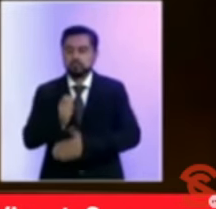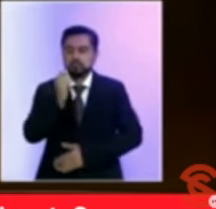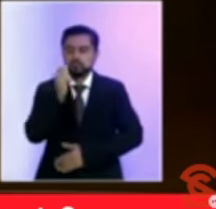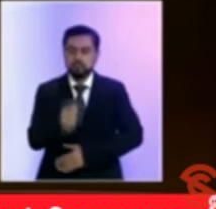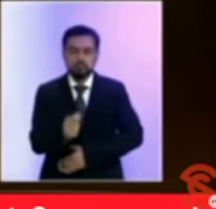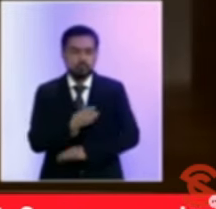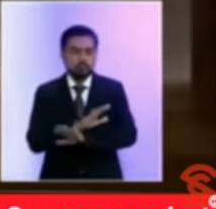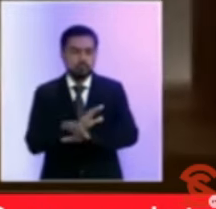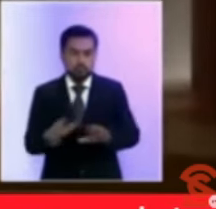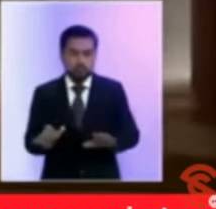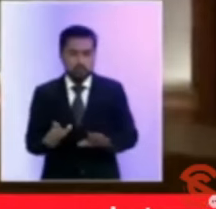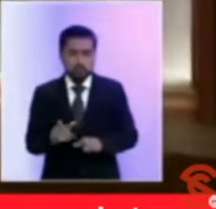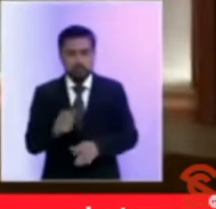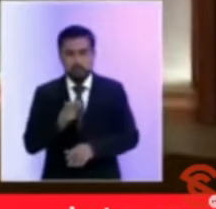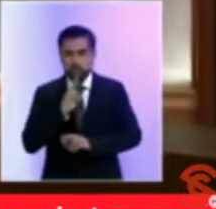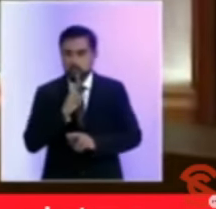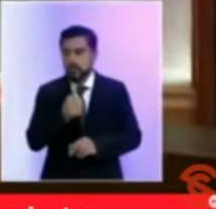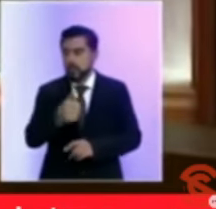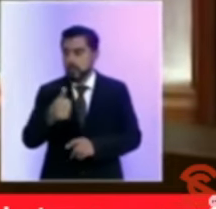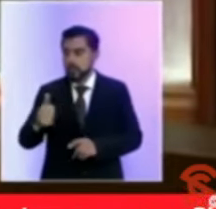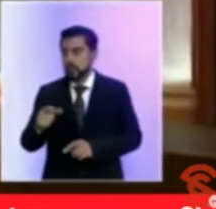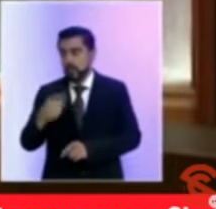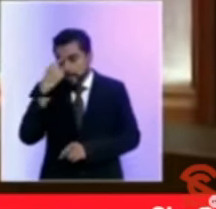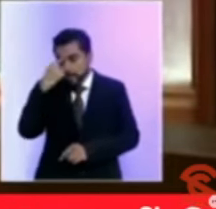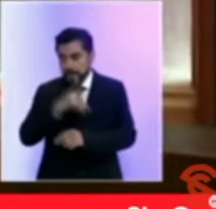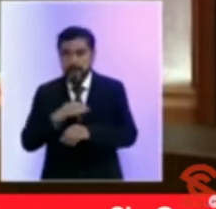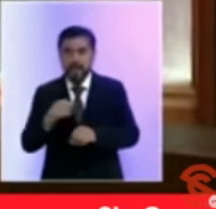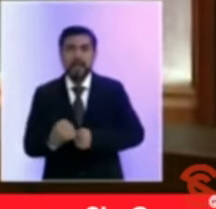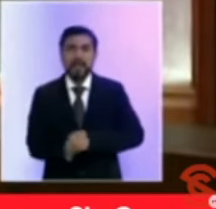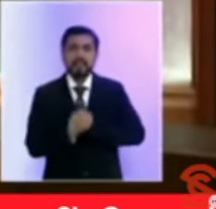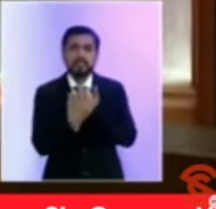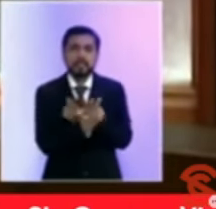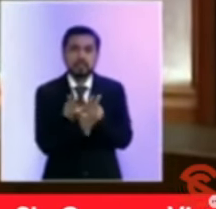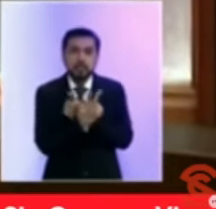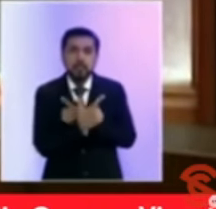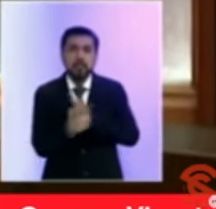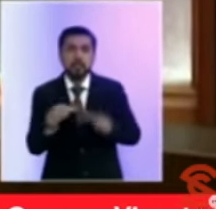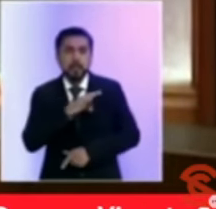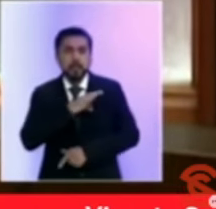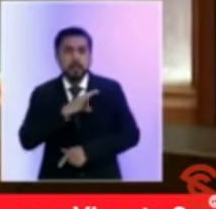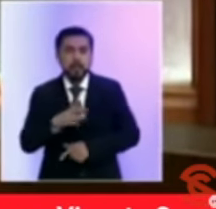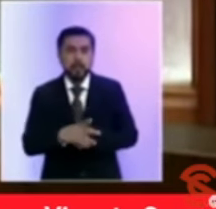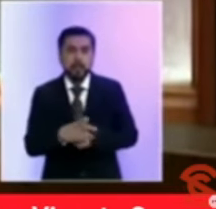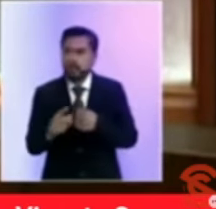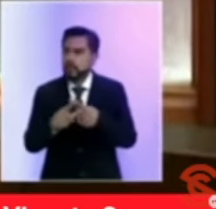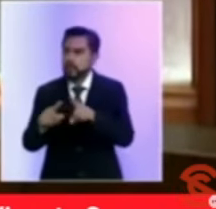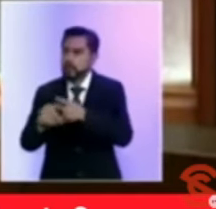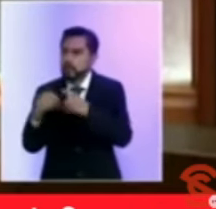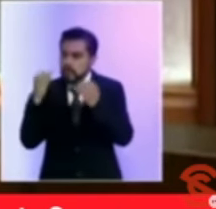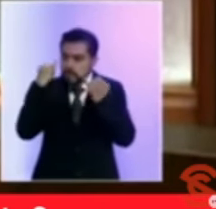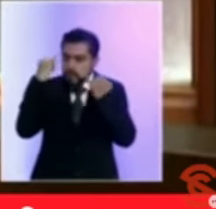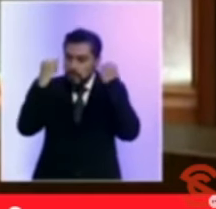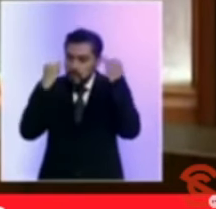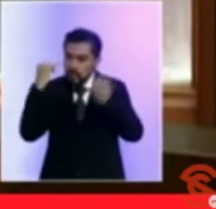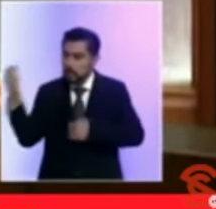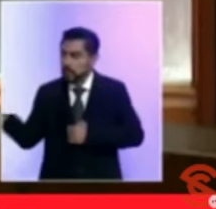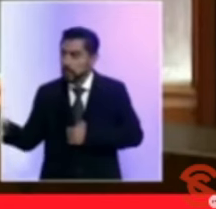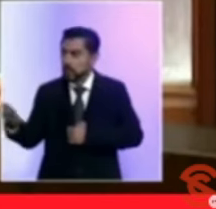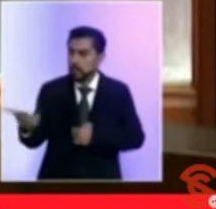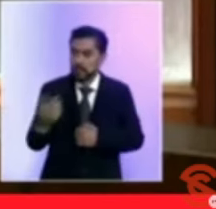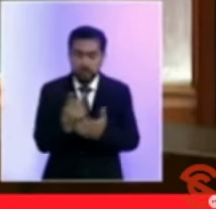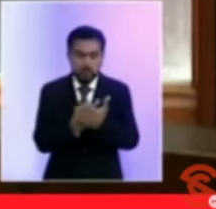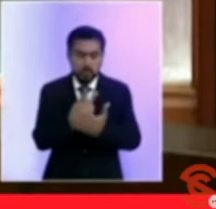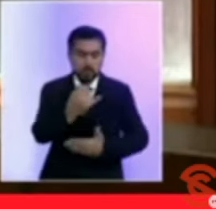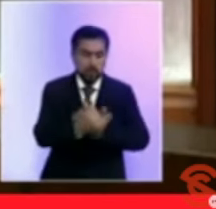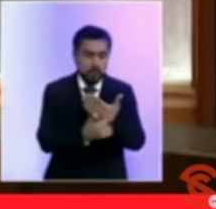electoral en donde la libertad de expresión permitió confrontar ideas proyectos de gobierno y visiones